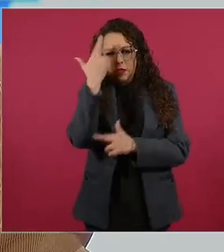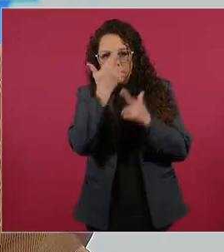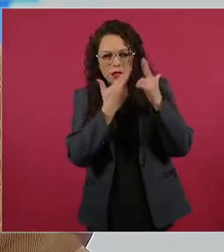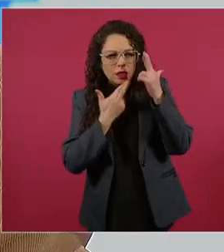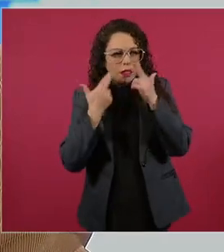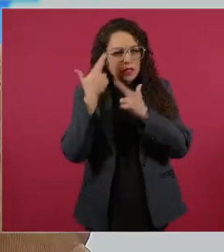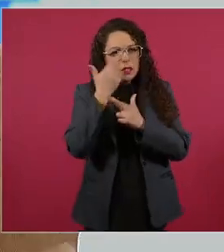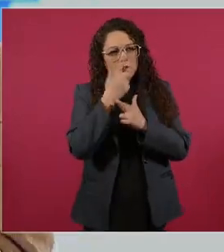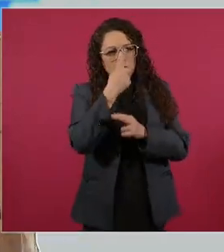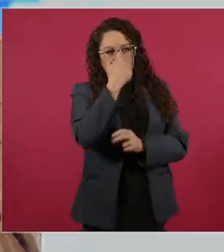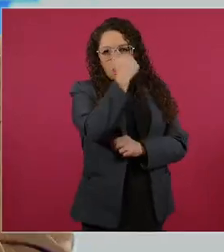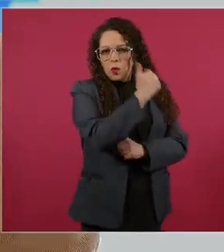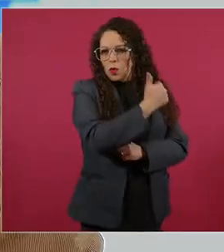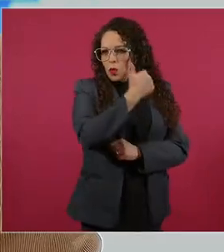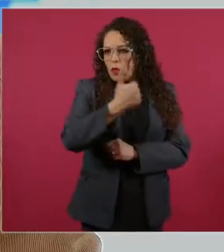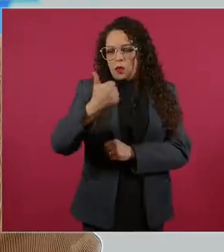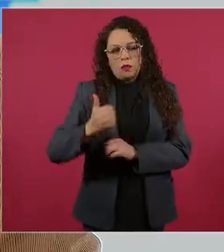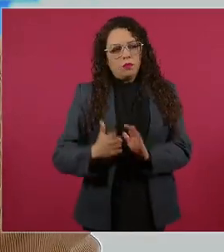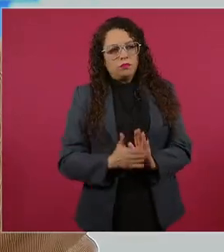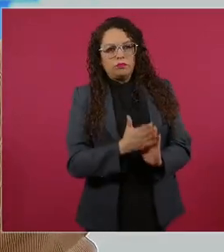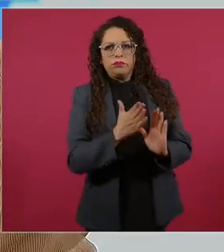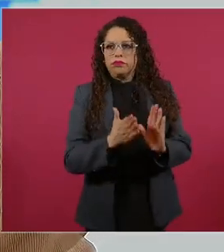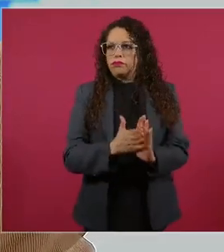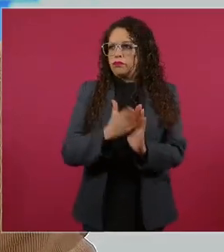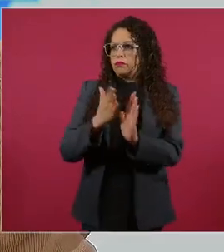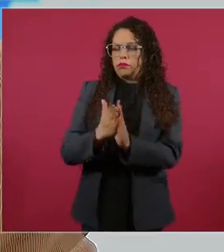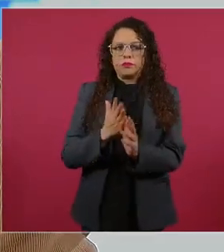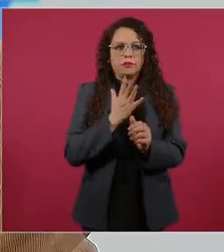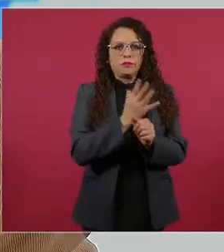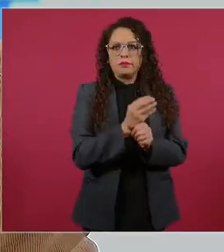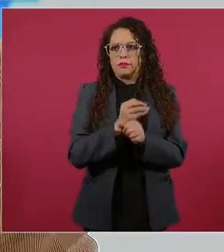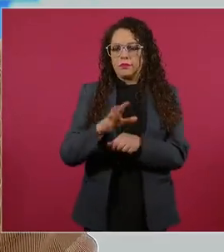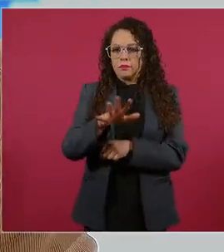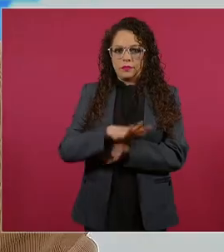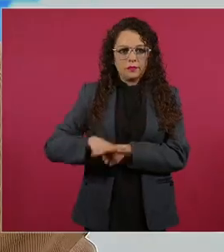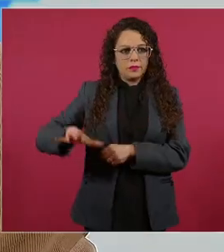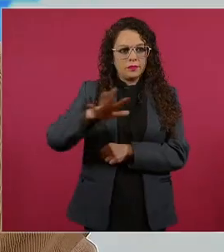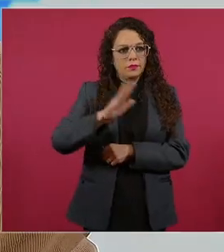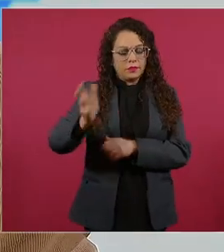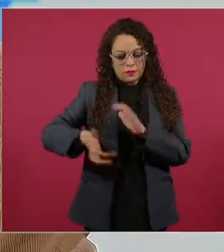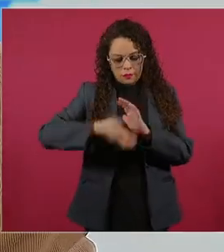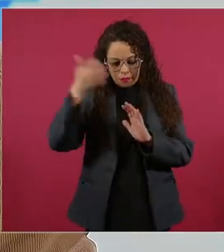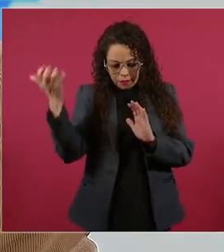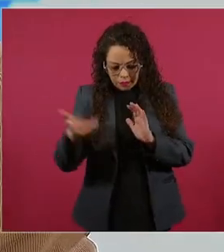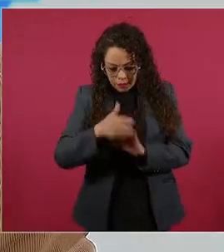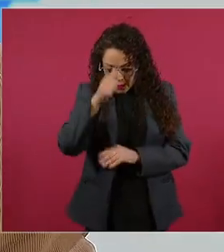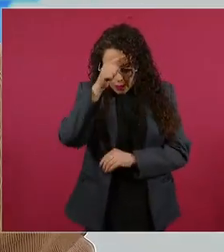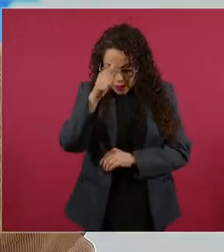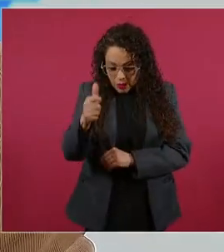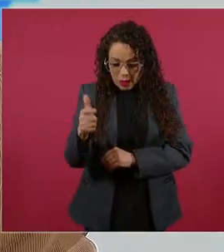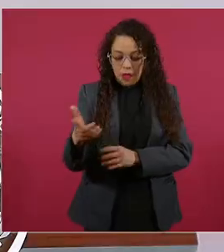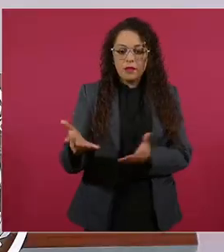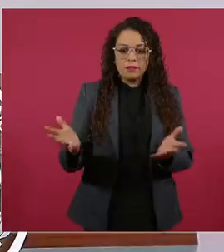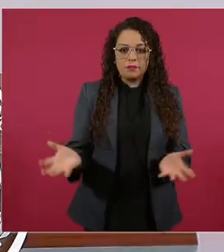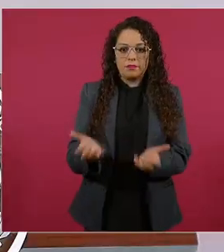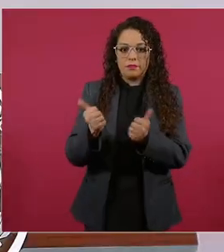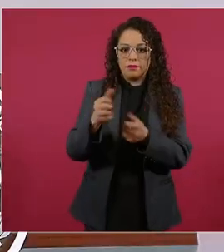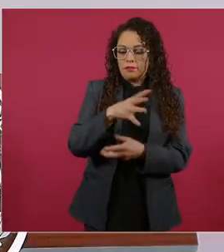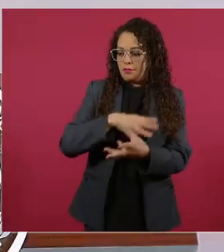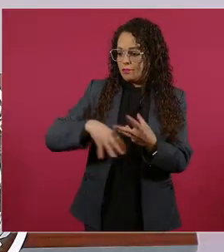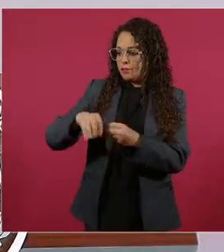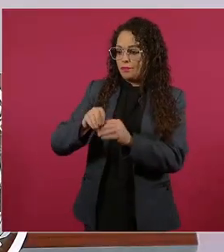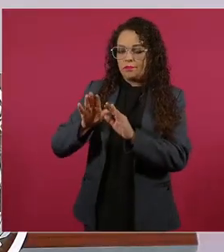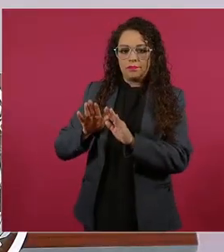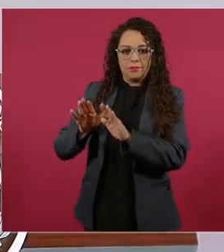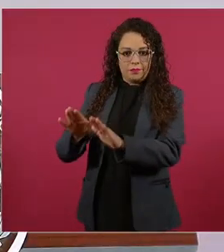y hemos hablado de la inmensa cantidad de materiales recuperados. Pero el otro componente que nos